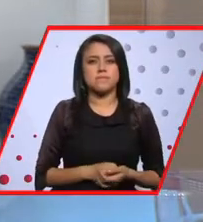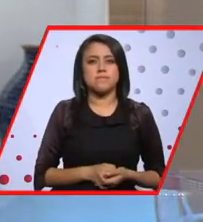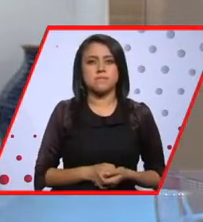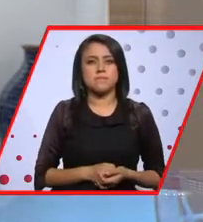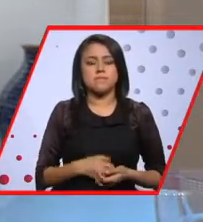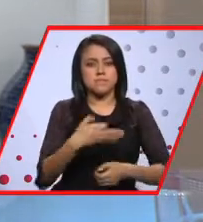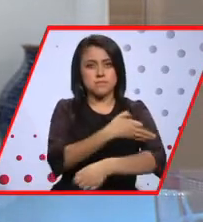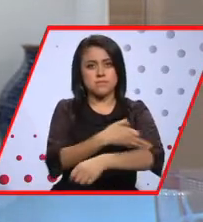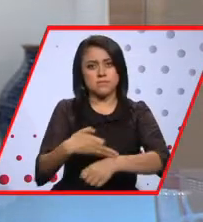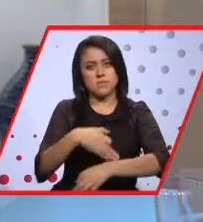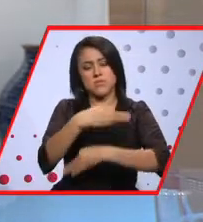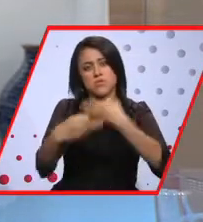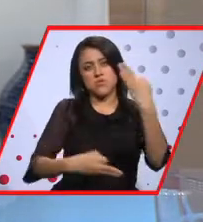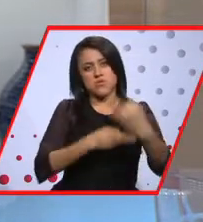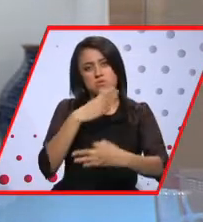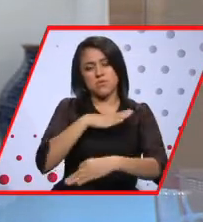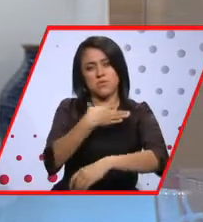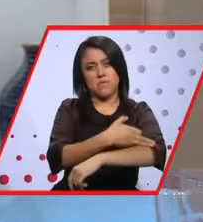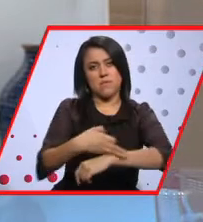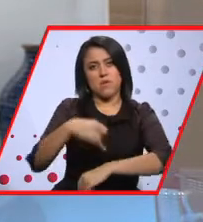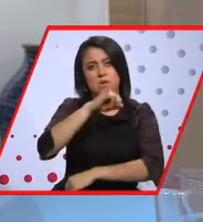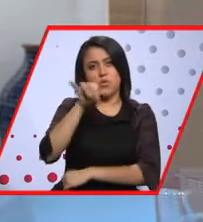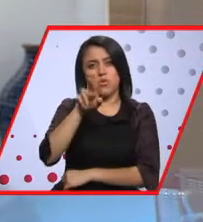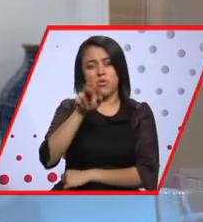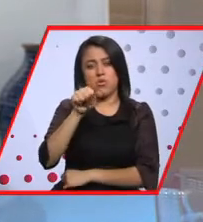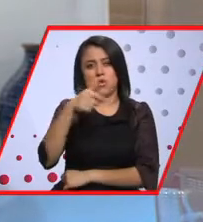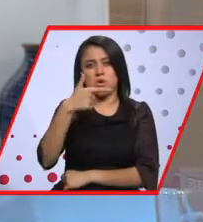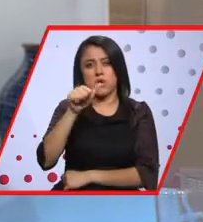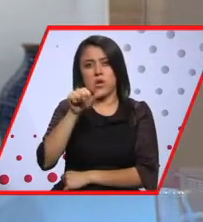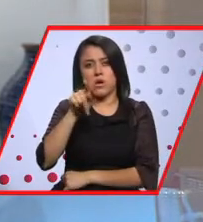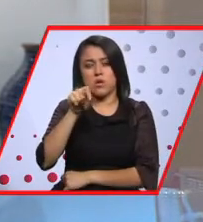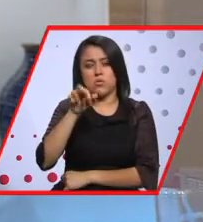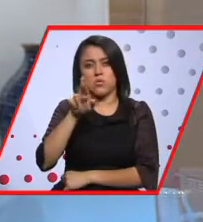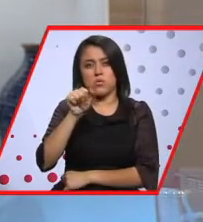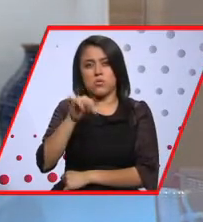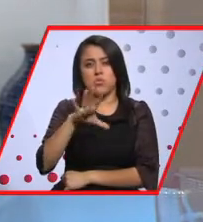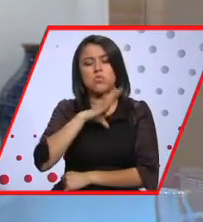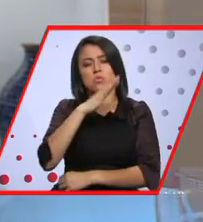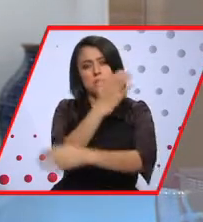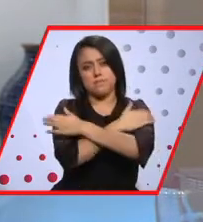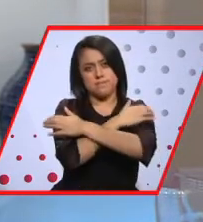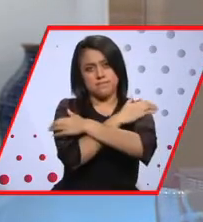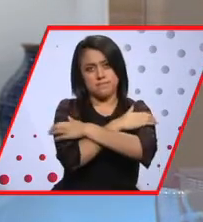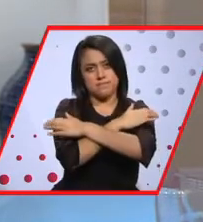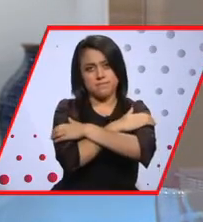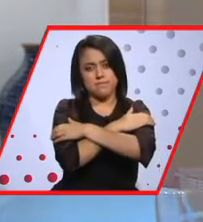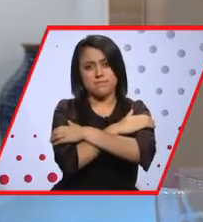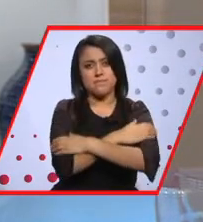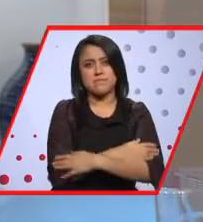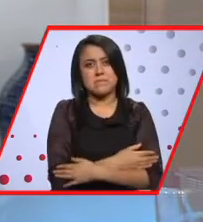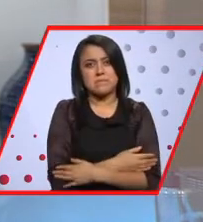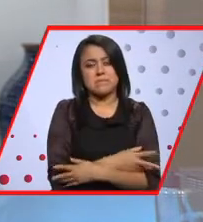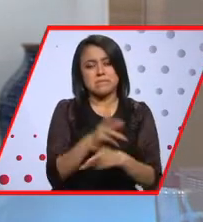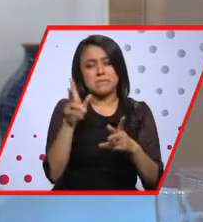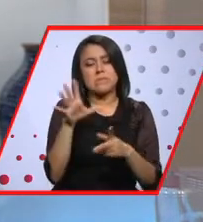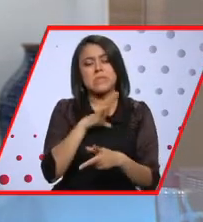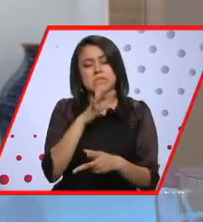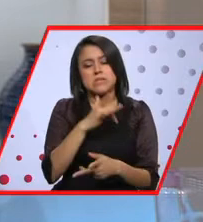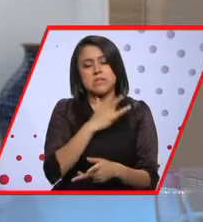familia de Jorge Arturo y a la familia completa les mandamos un abrazo, nuestro más sincero